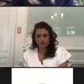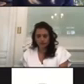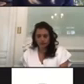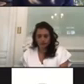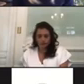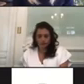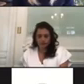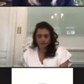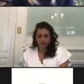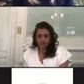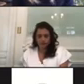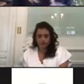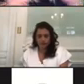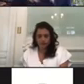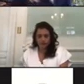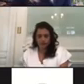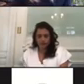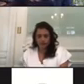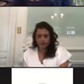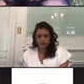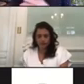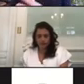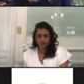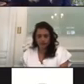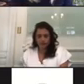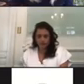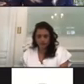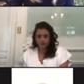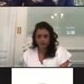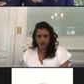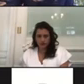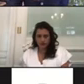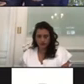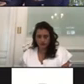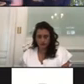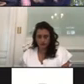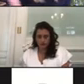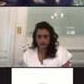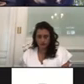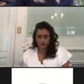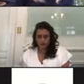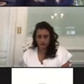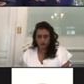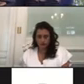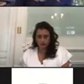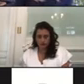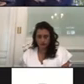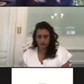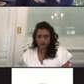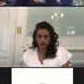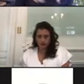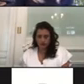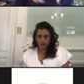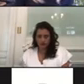auto o en los RV, los coches casa, que también están muy de moda, y poder tener una gran mezcla de lo que es una ciudad y un lugar de